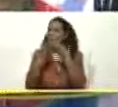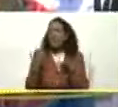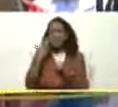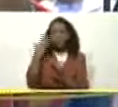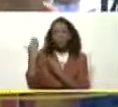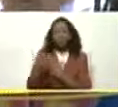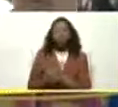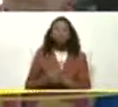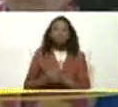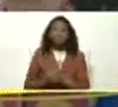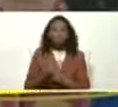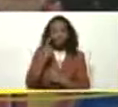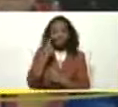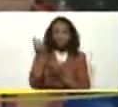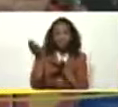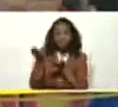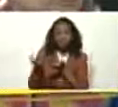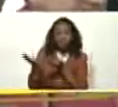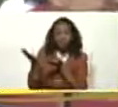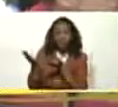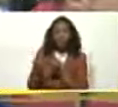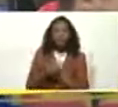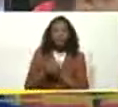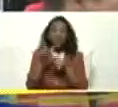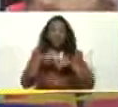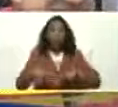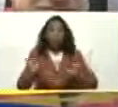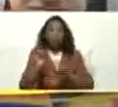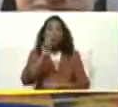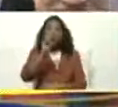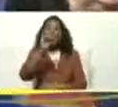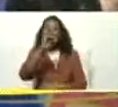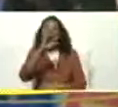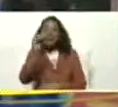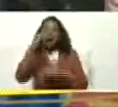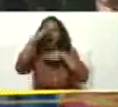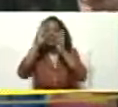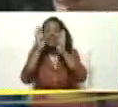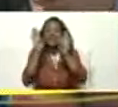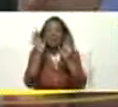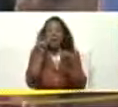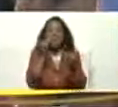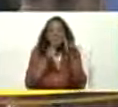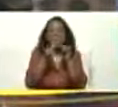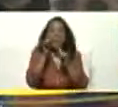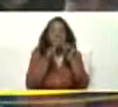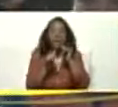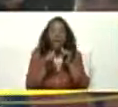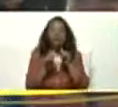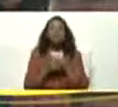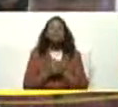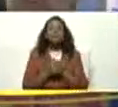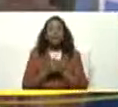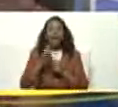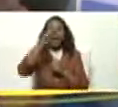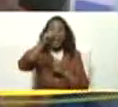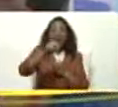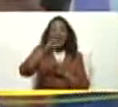aquí está esta unidad de atención pediátrica de neonatología